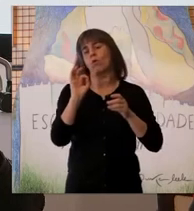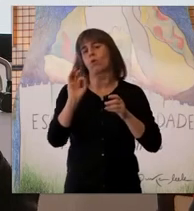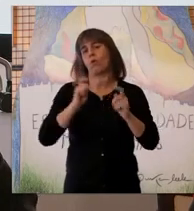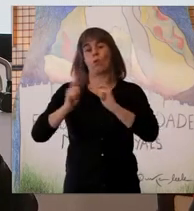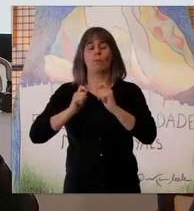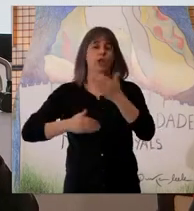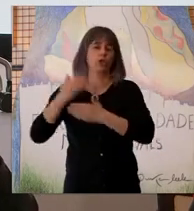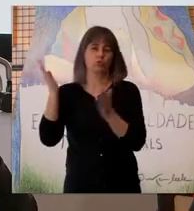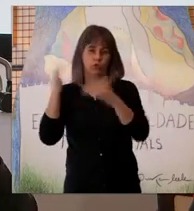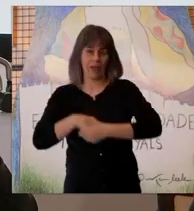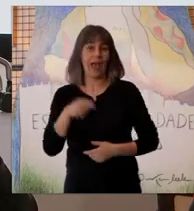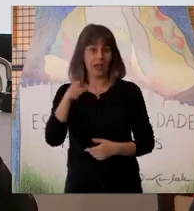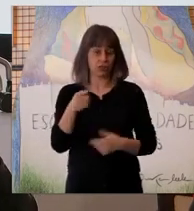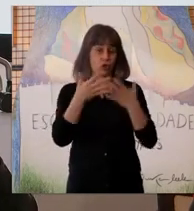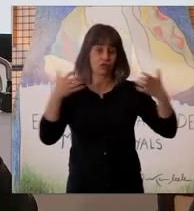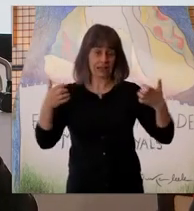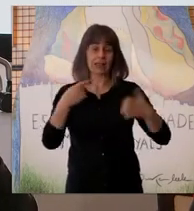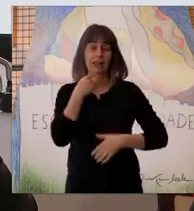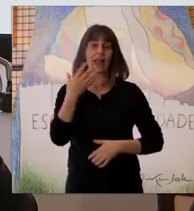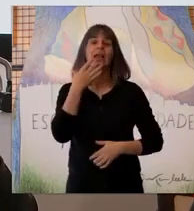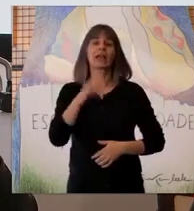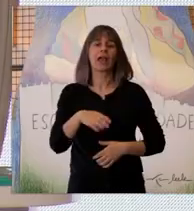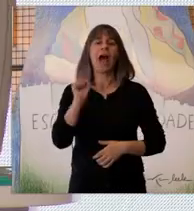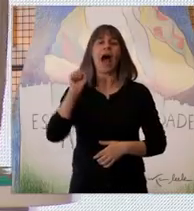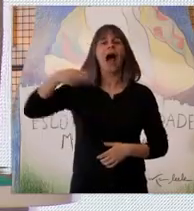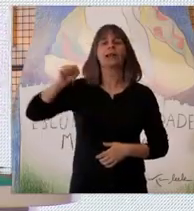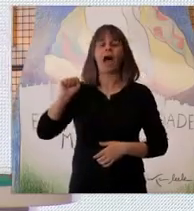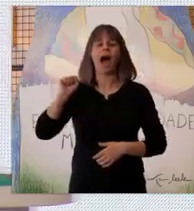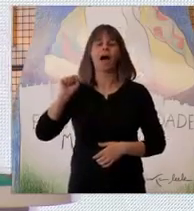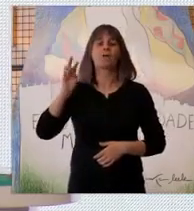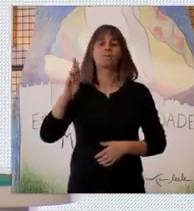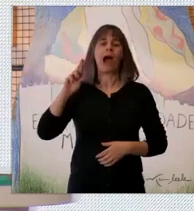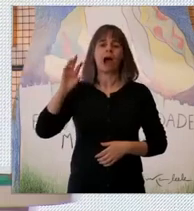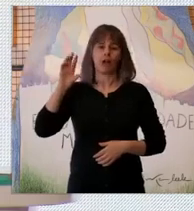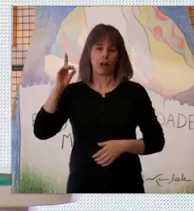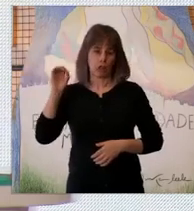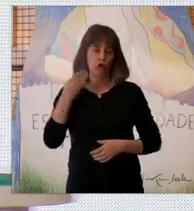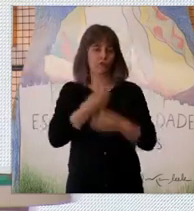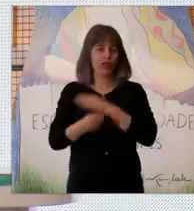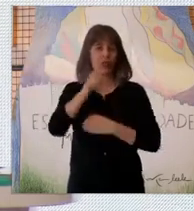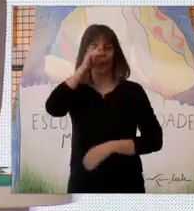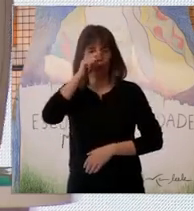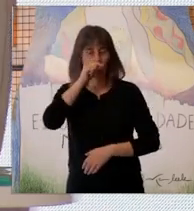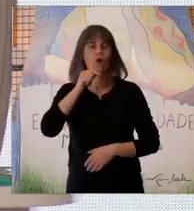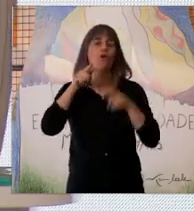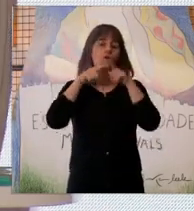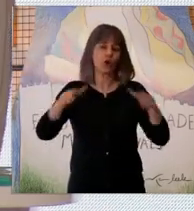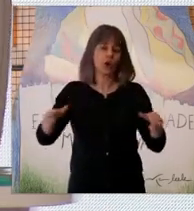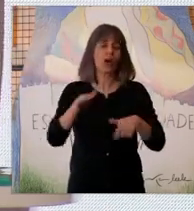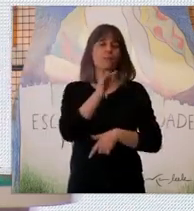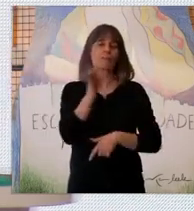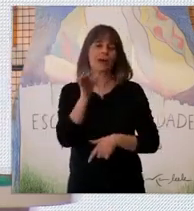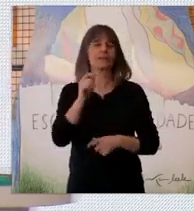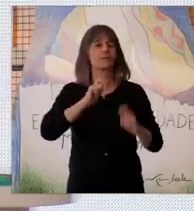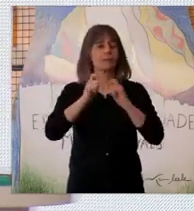de veracidad Lugo filóloga periodista es actualmente directora corporativa y de